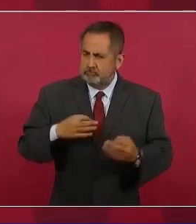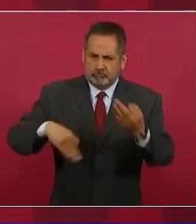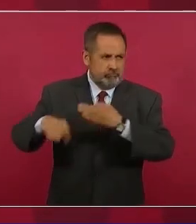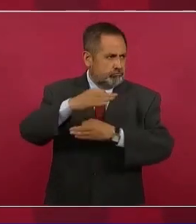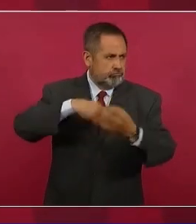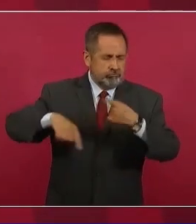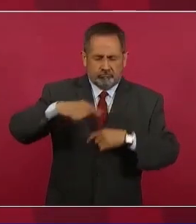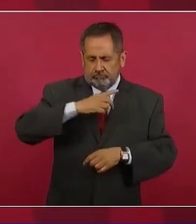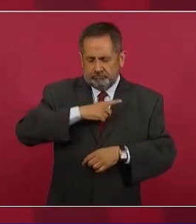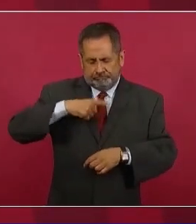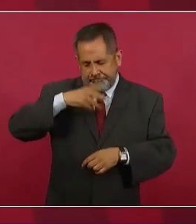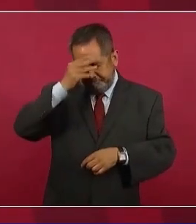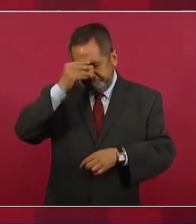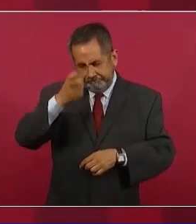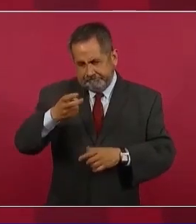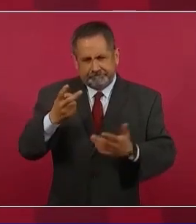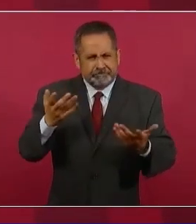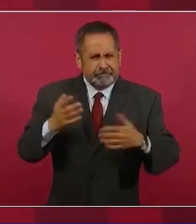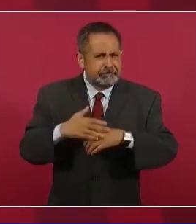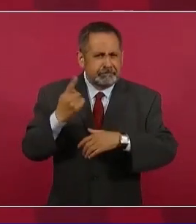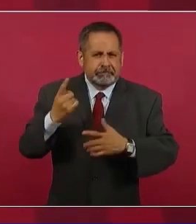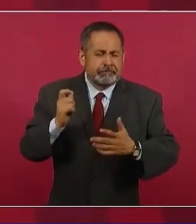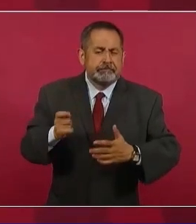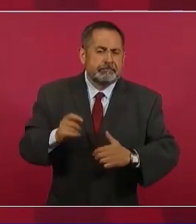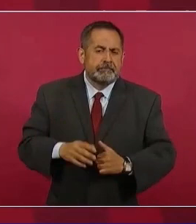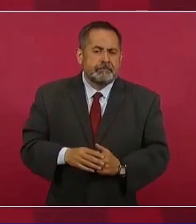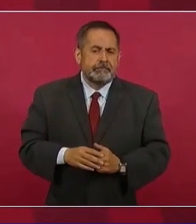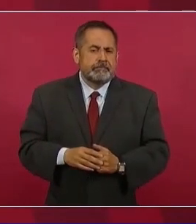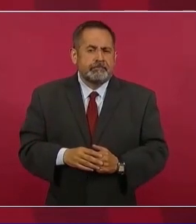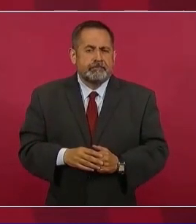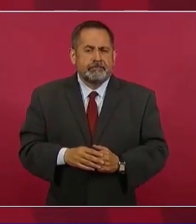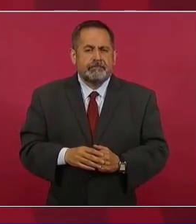todos. ¿Por qué?